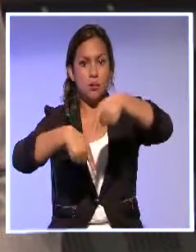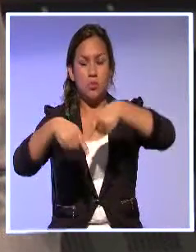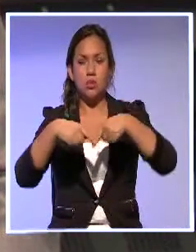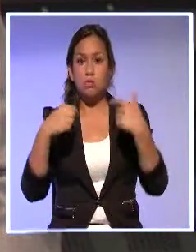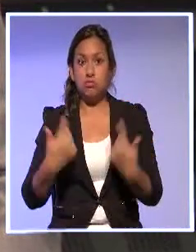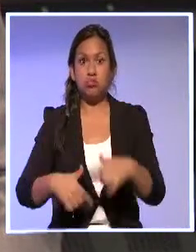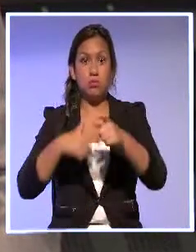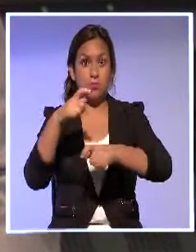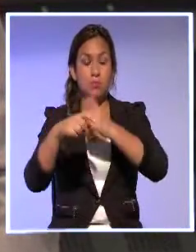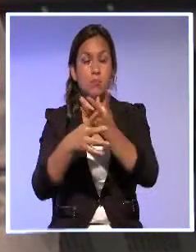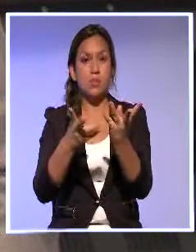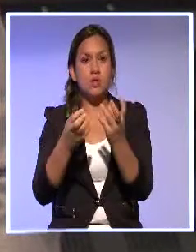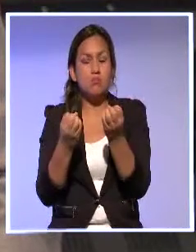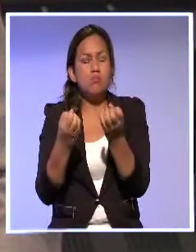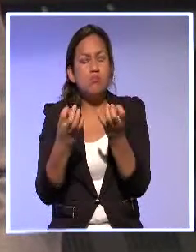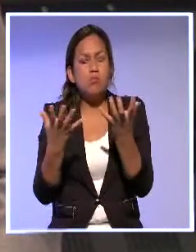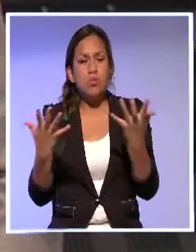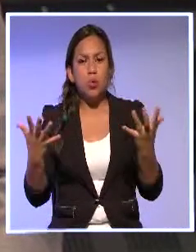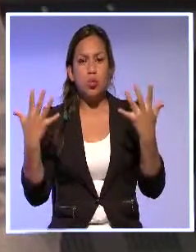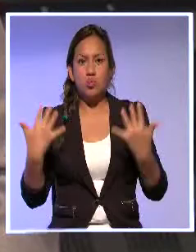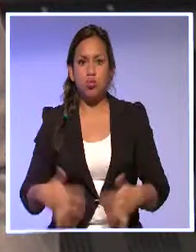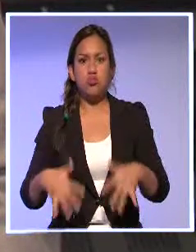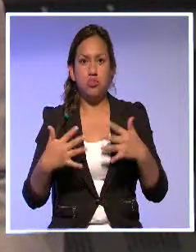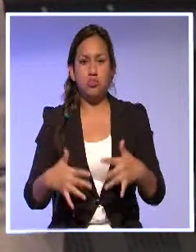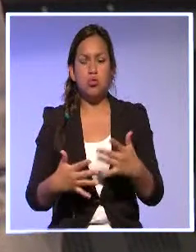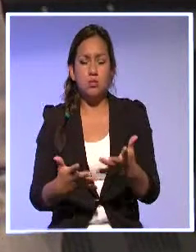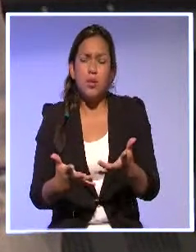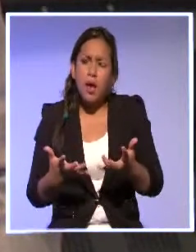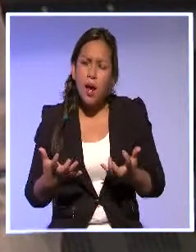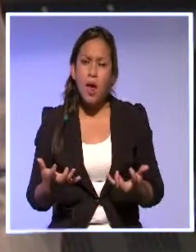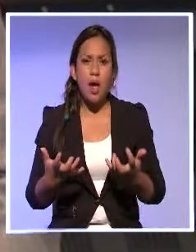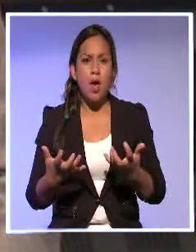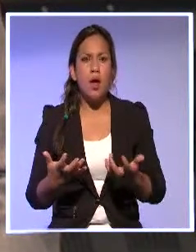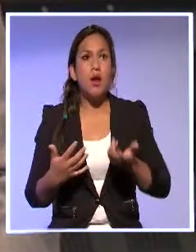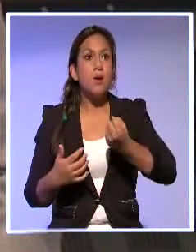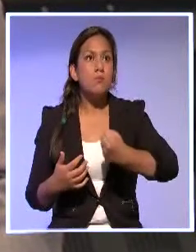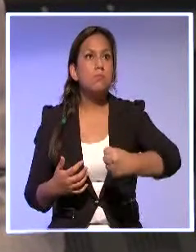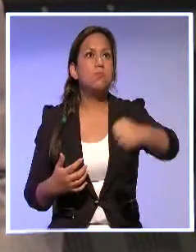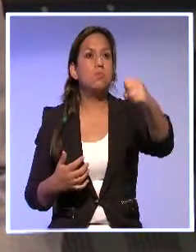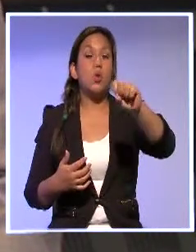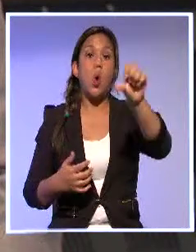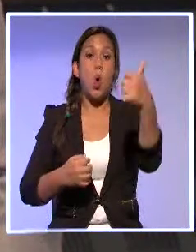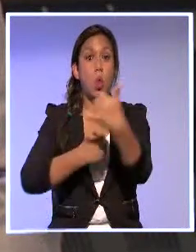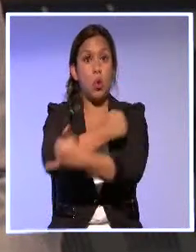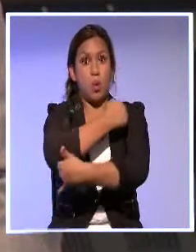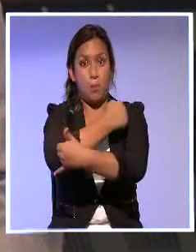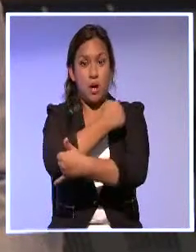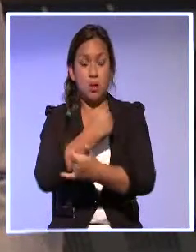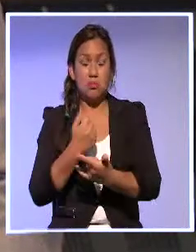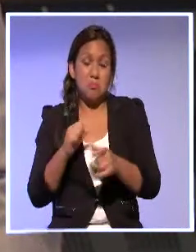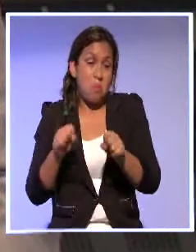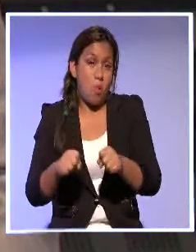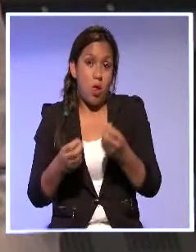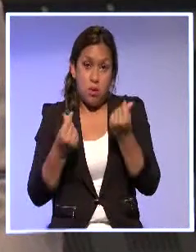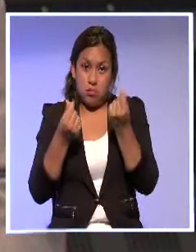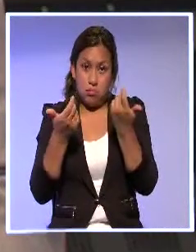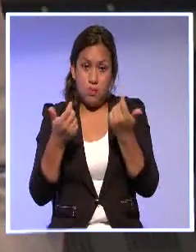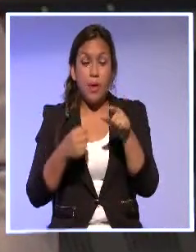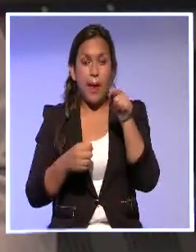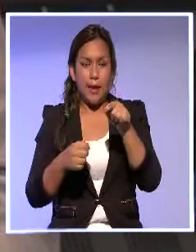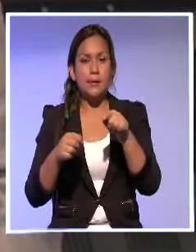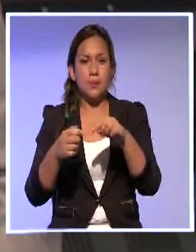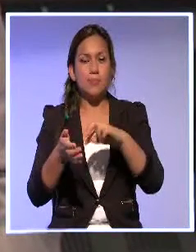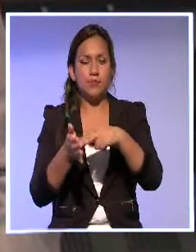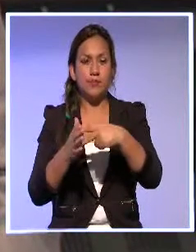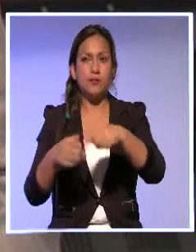de personas que tienen el deseo y la capacidad de mudarse a otros lugares fenómeno entendido como migración así lo